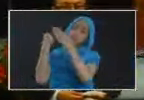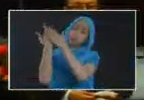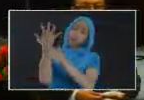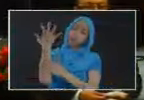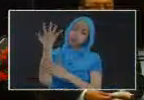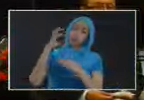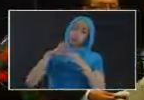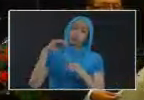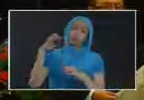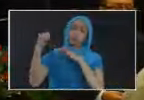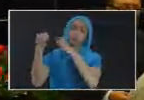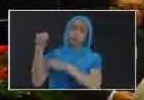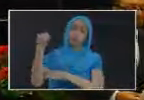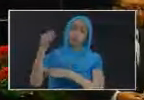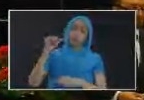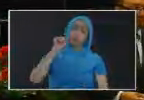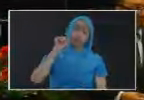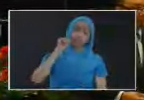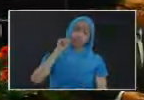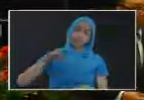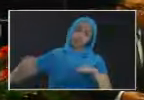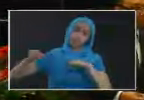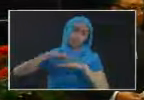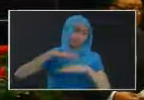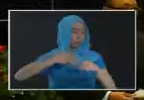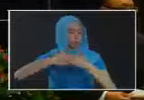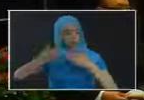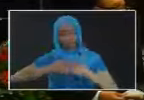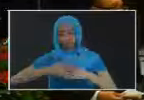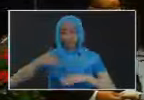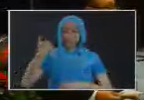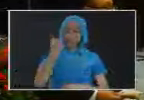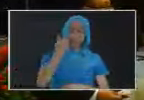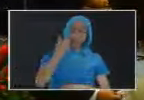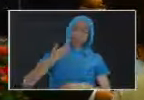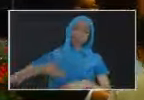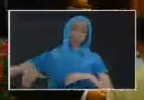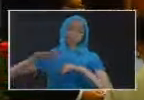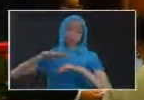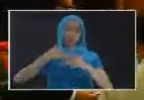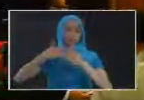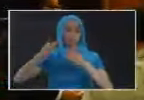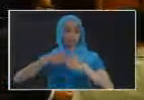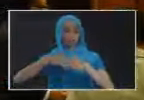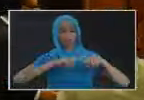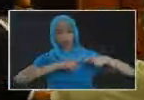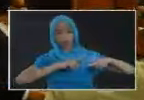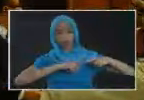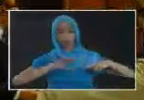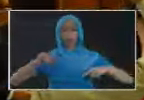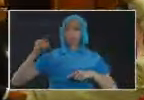de autoridad, Señor, sobre toda enfermedad, sobre toda dolencia, Señor, que